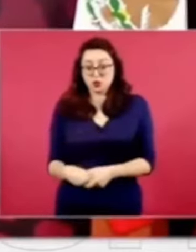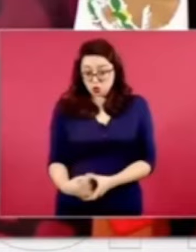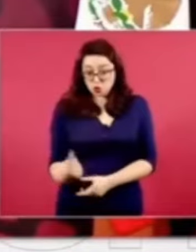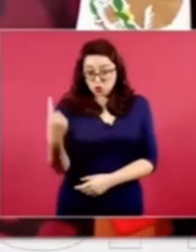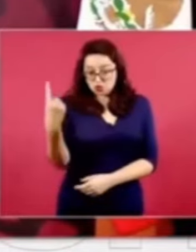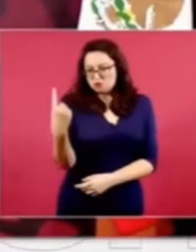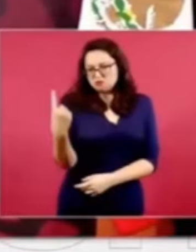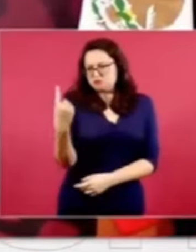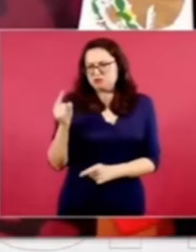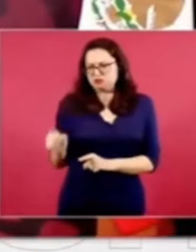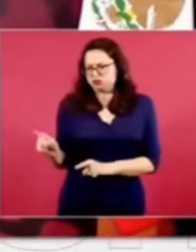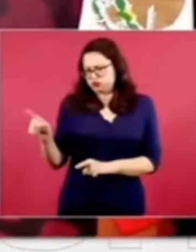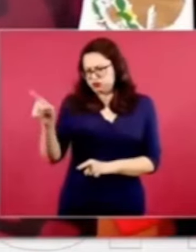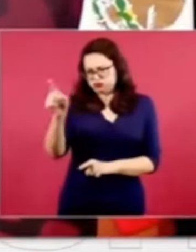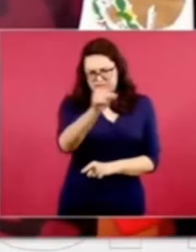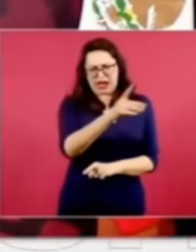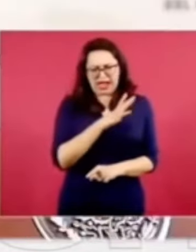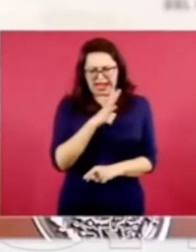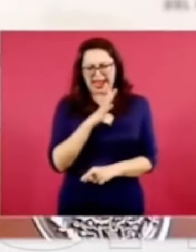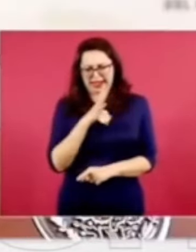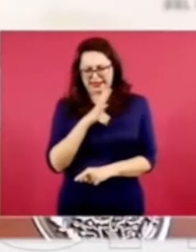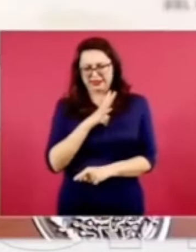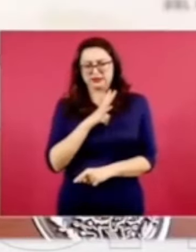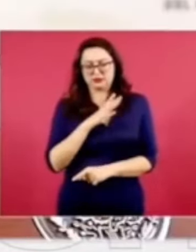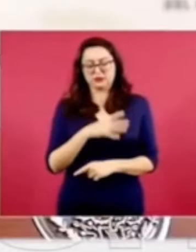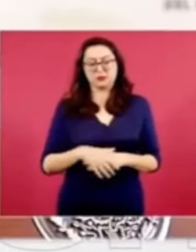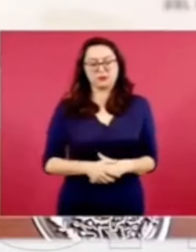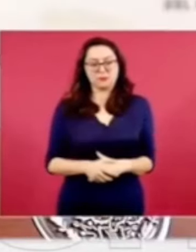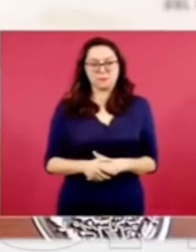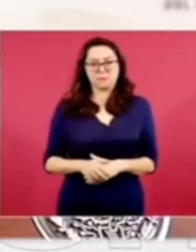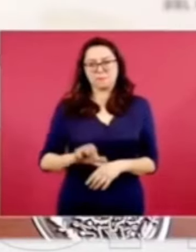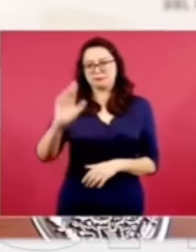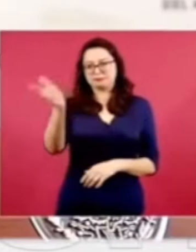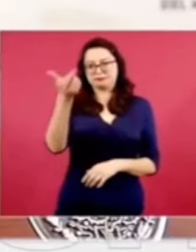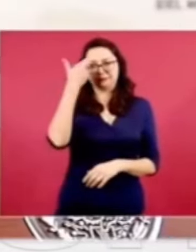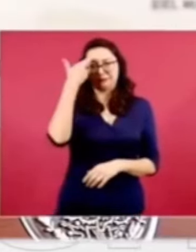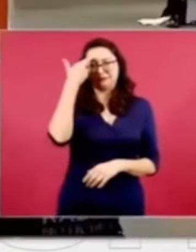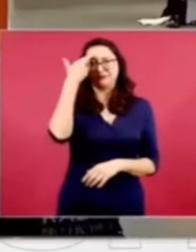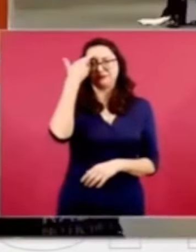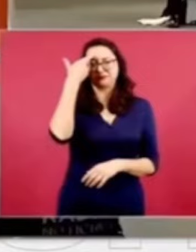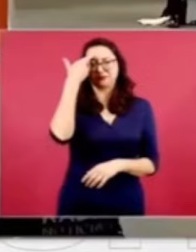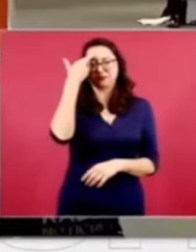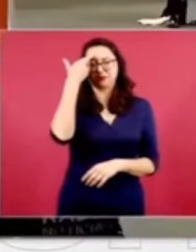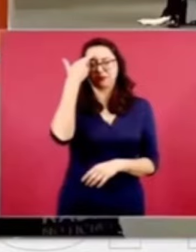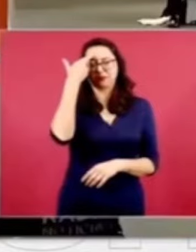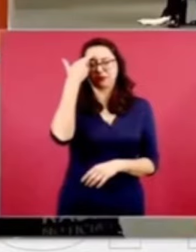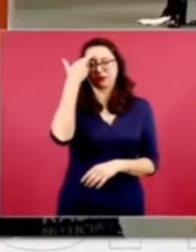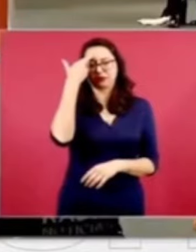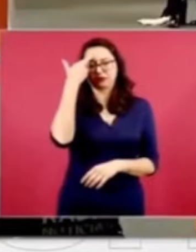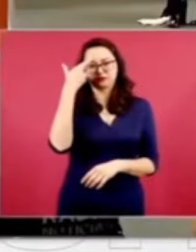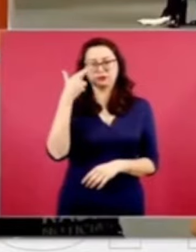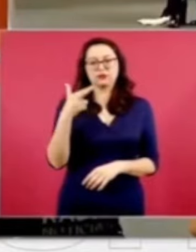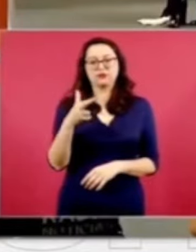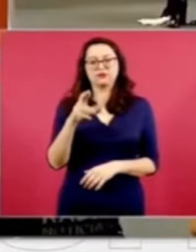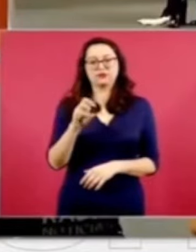este, me acuerdo que Roger Bartra